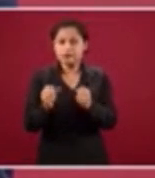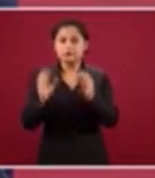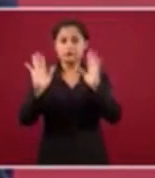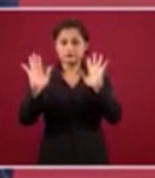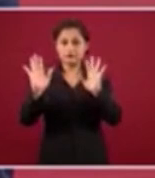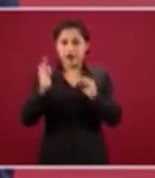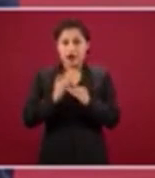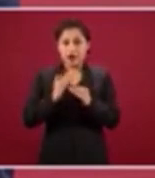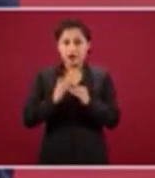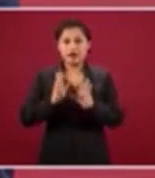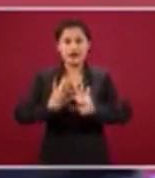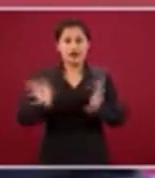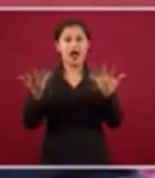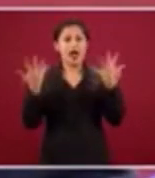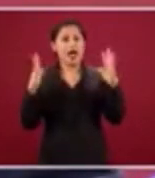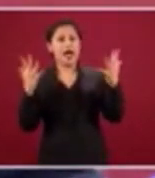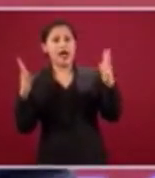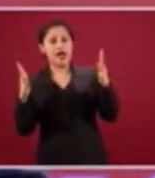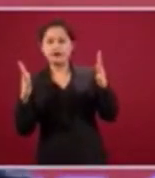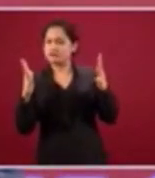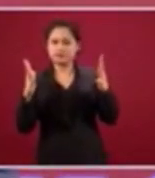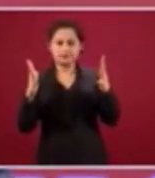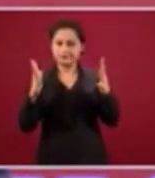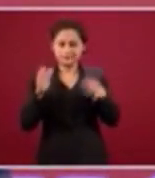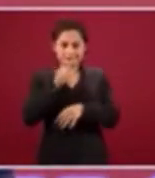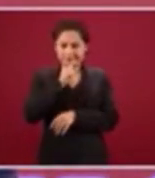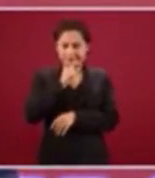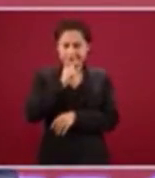las campanas al vuelo, estamos logrando